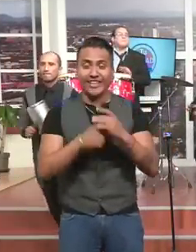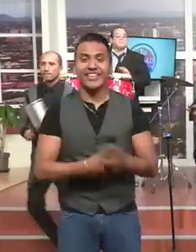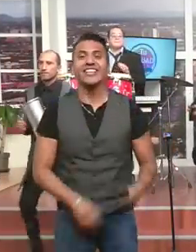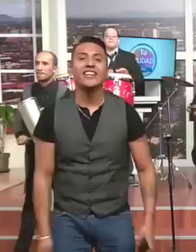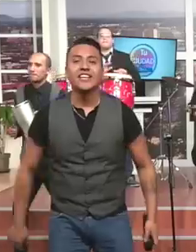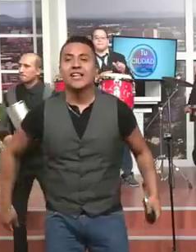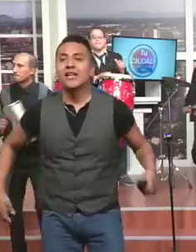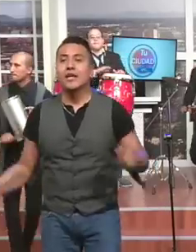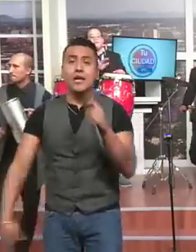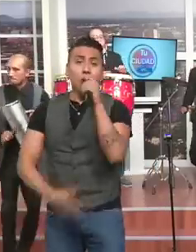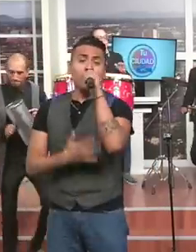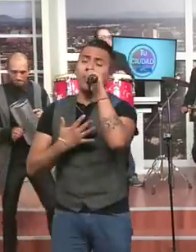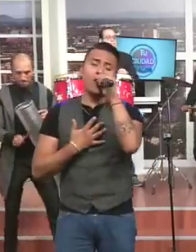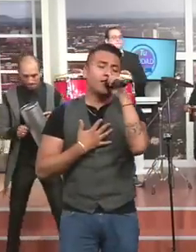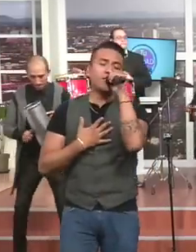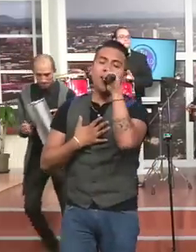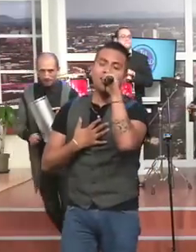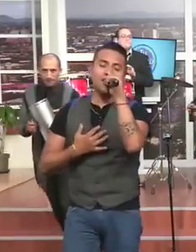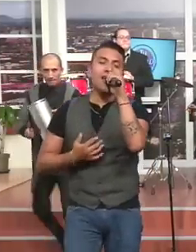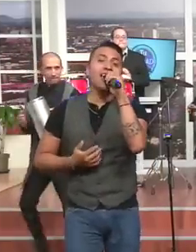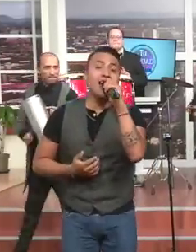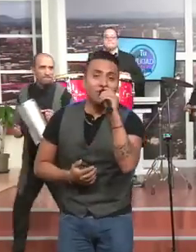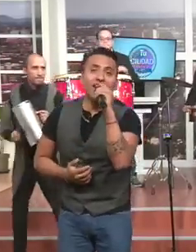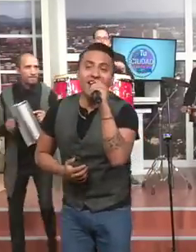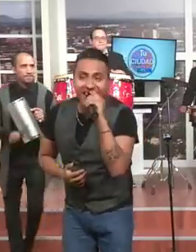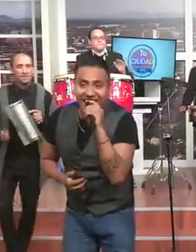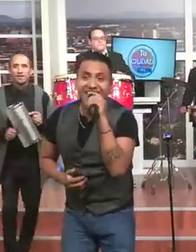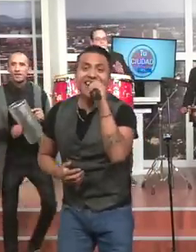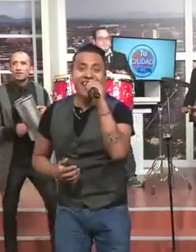sí. Mi corazón sería feliz.